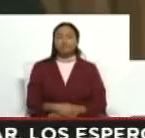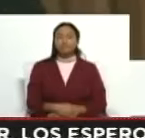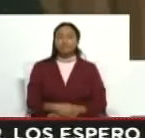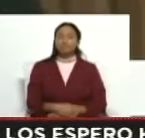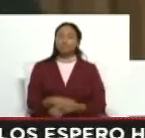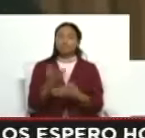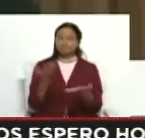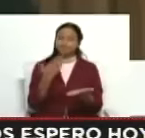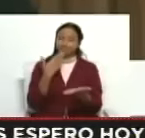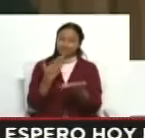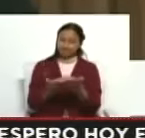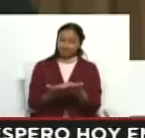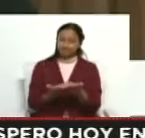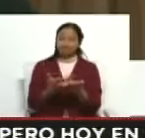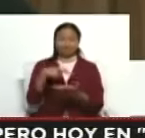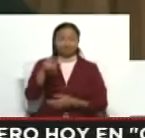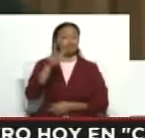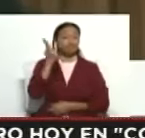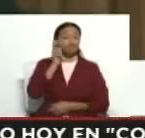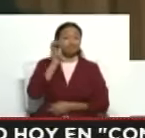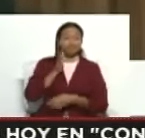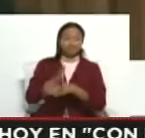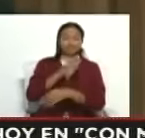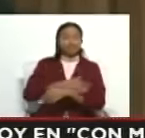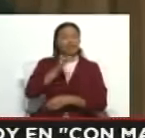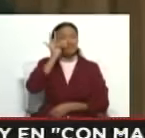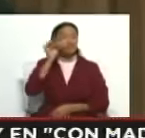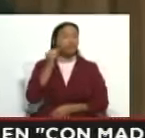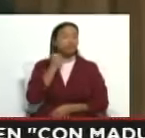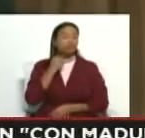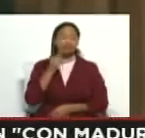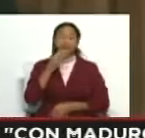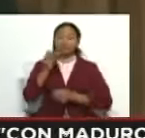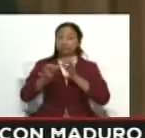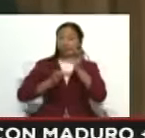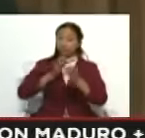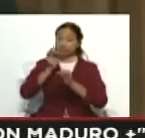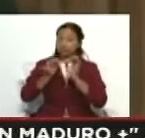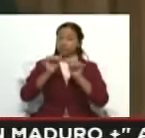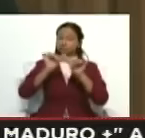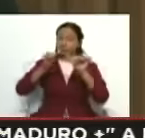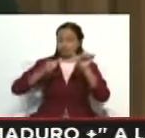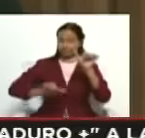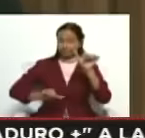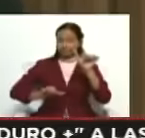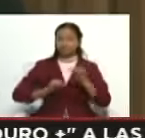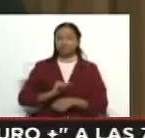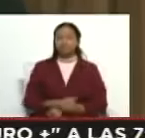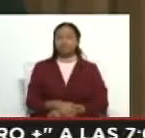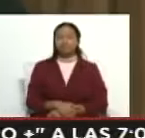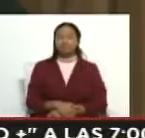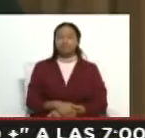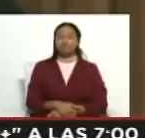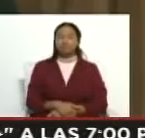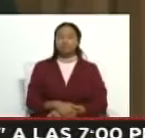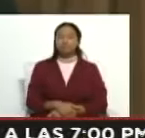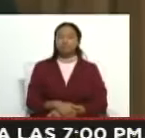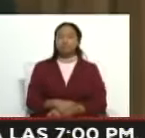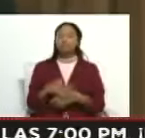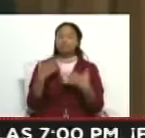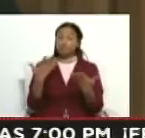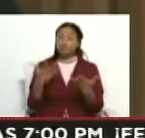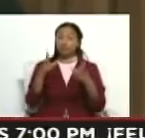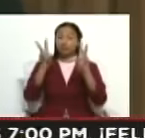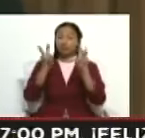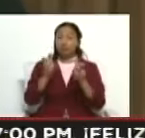Bien, escuchaban declaraciones a esta hora del fiscal general de la República Bolivariana de Venezuela, Tarek William Saab, y los